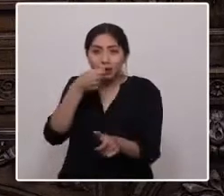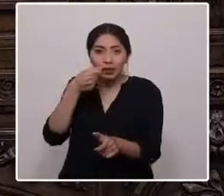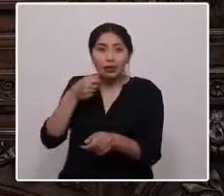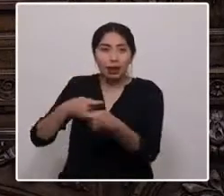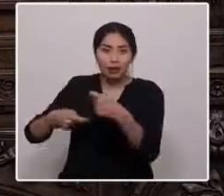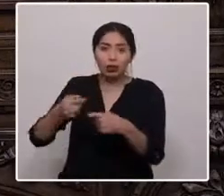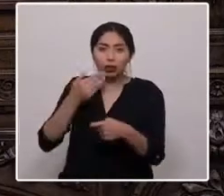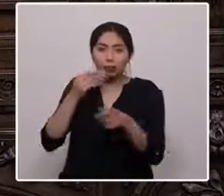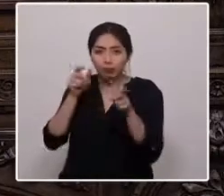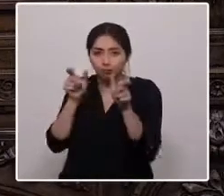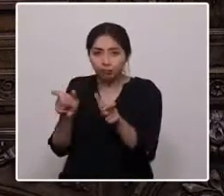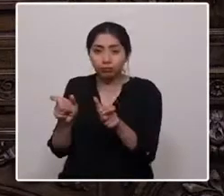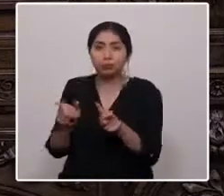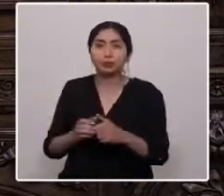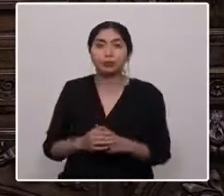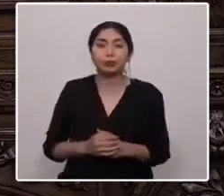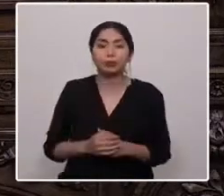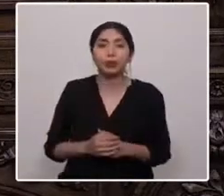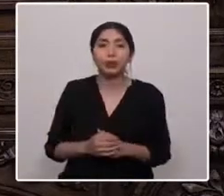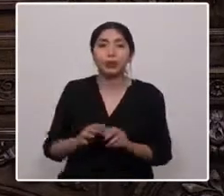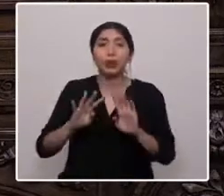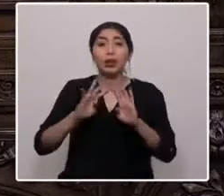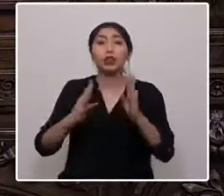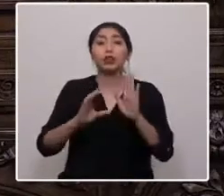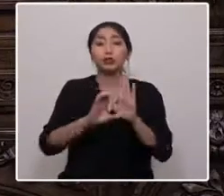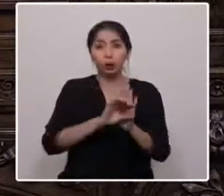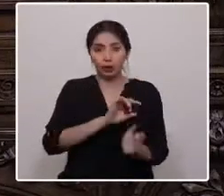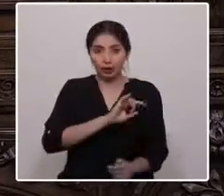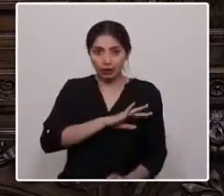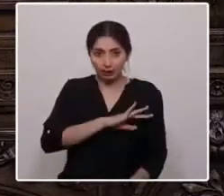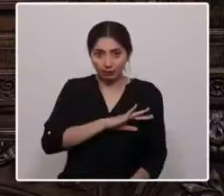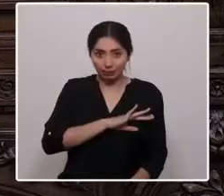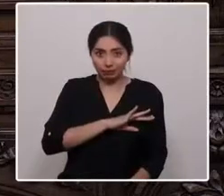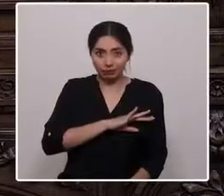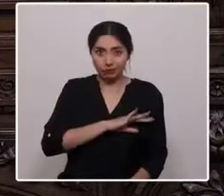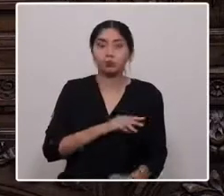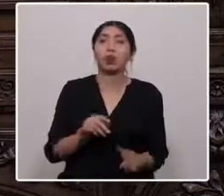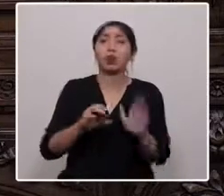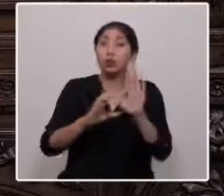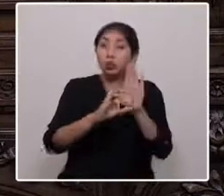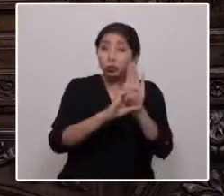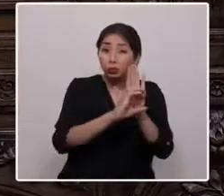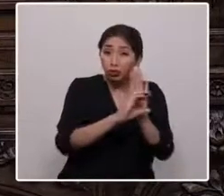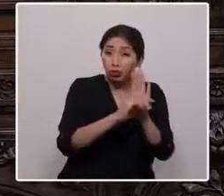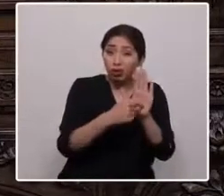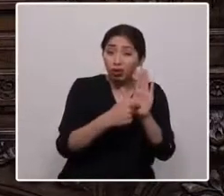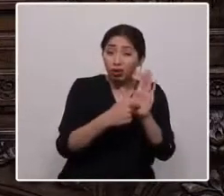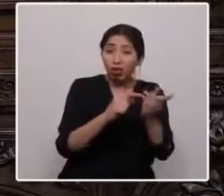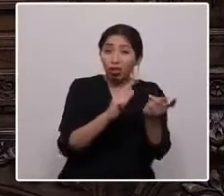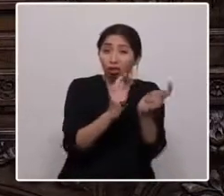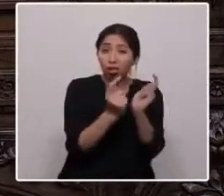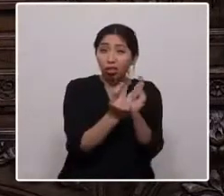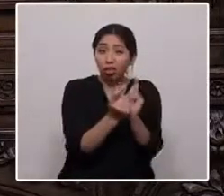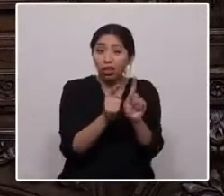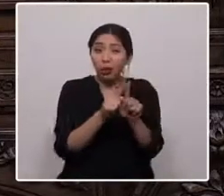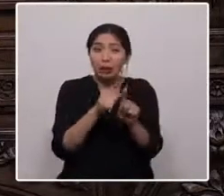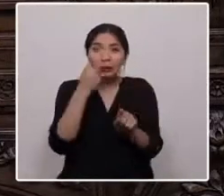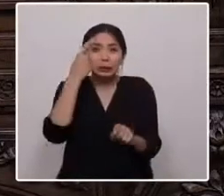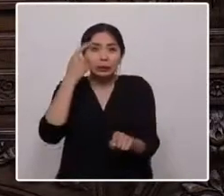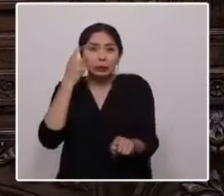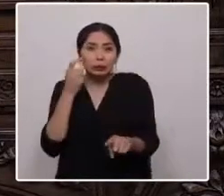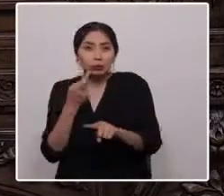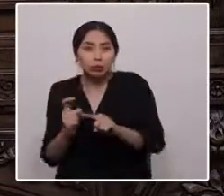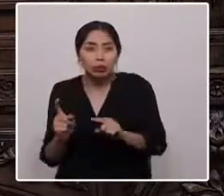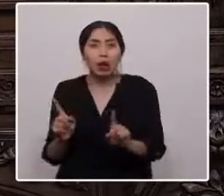constituyente de chile no convirtamos la constitución en una revancha plantear que